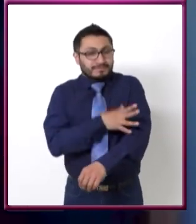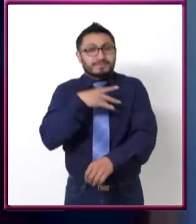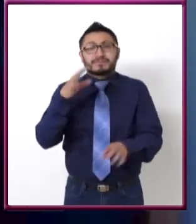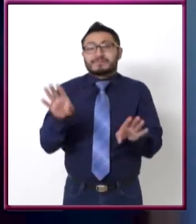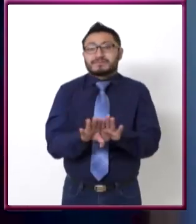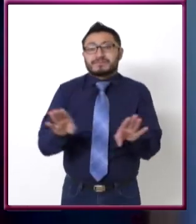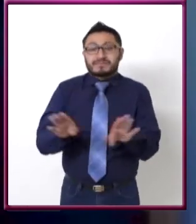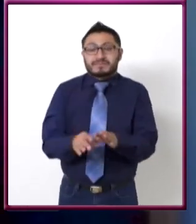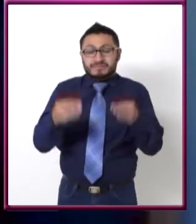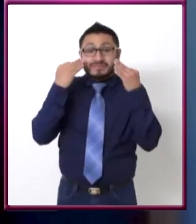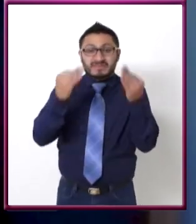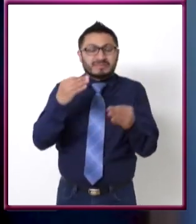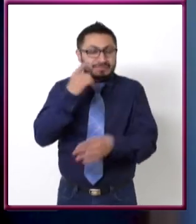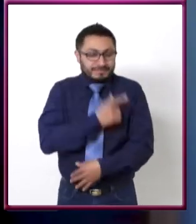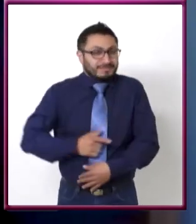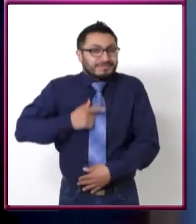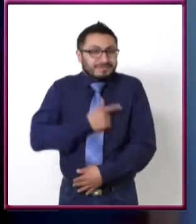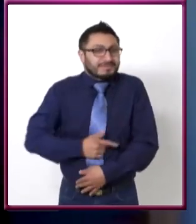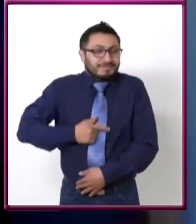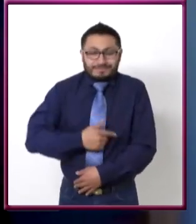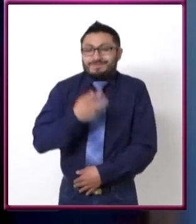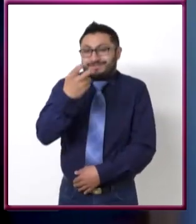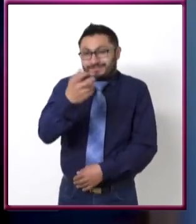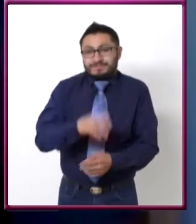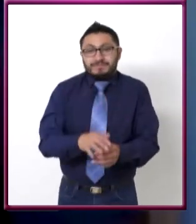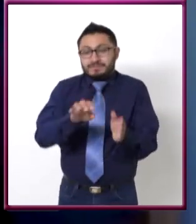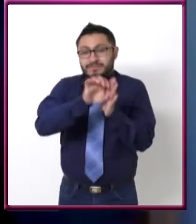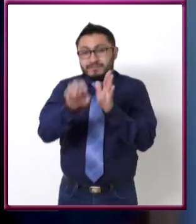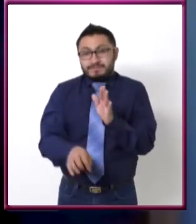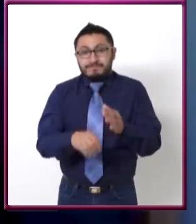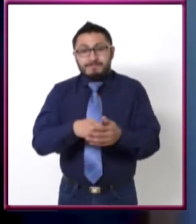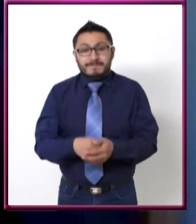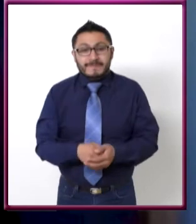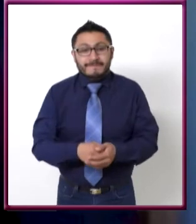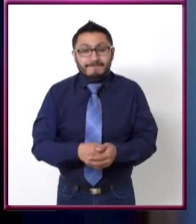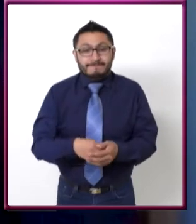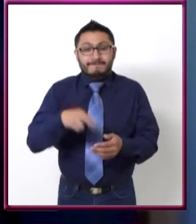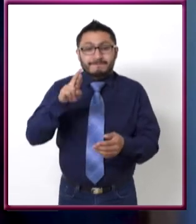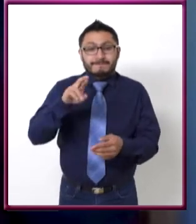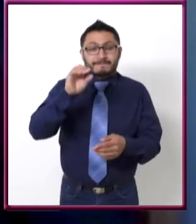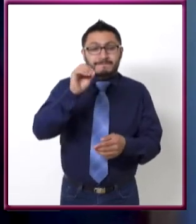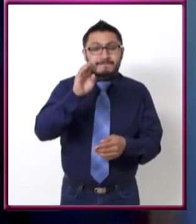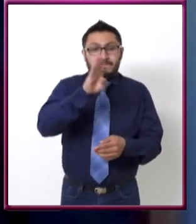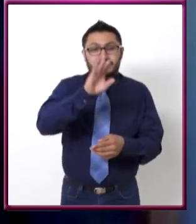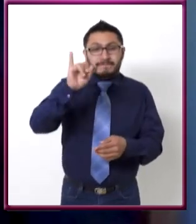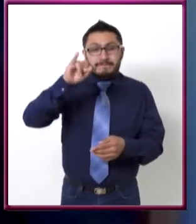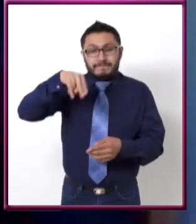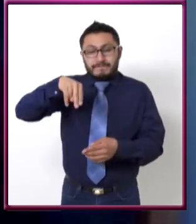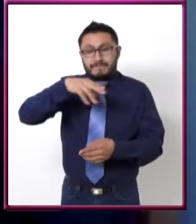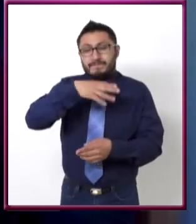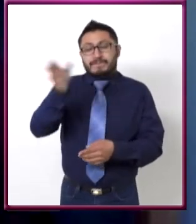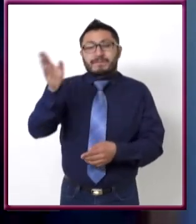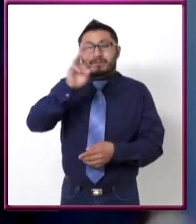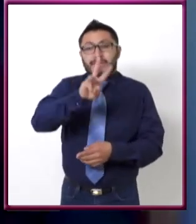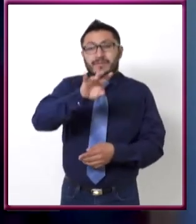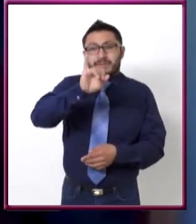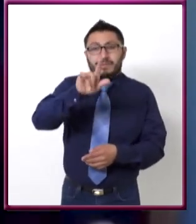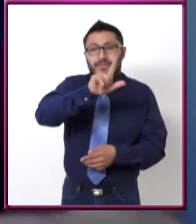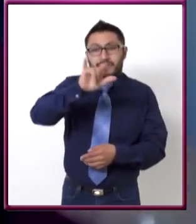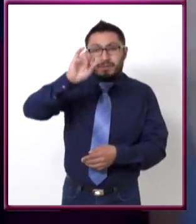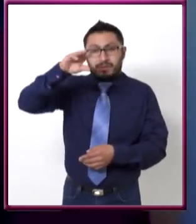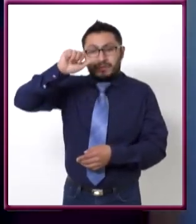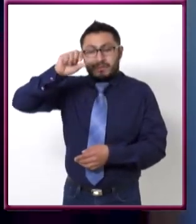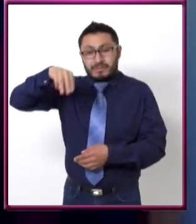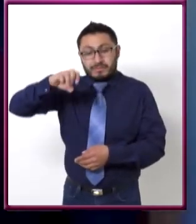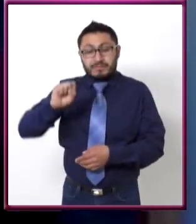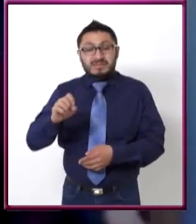emocional que me da satisfacción, ¿no? Por ejemplo, Robin Williams, pues tenía todo, tenía